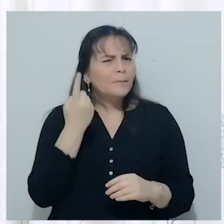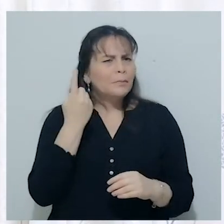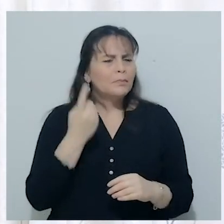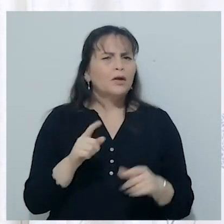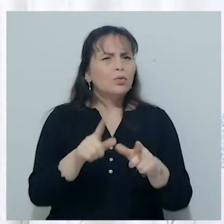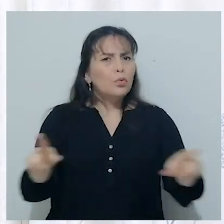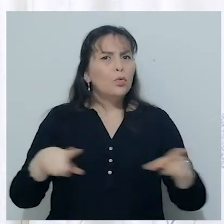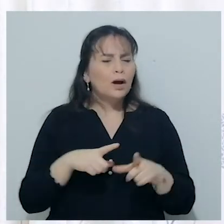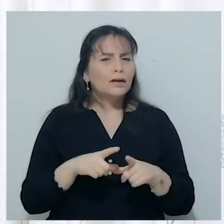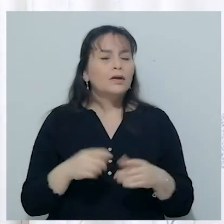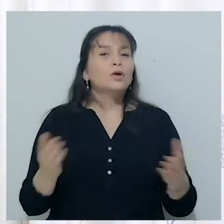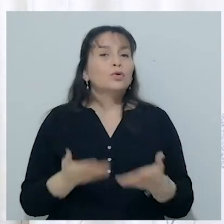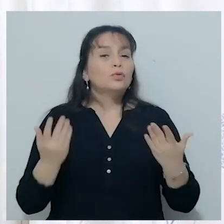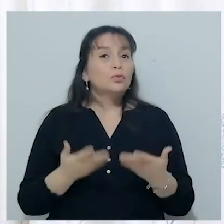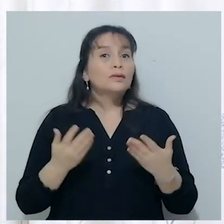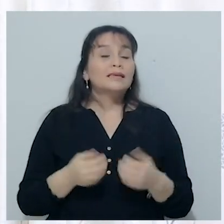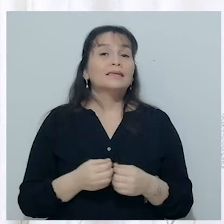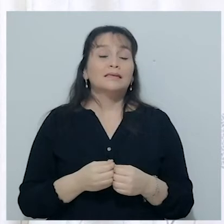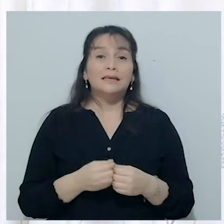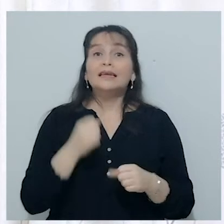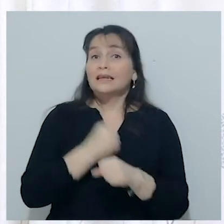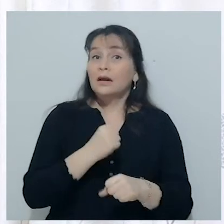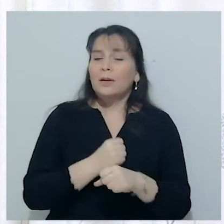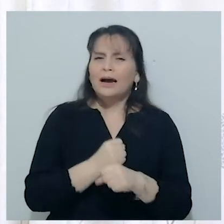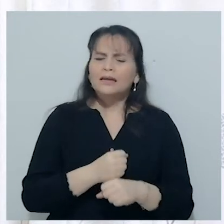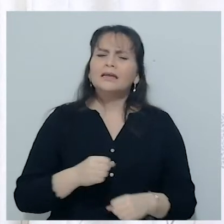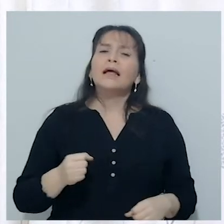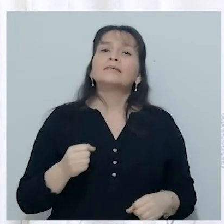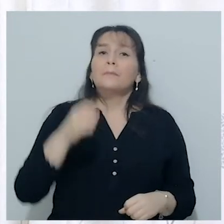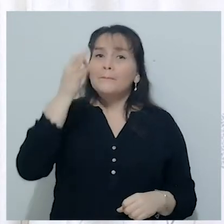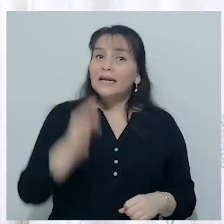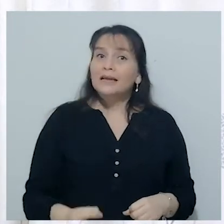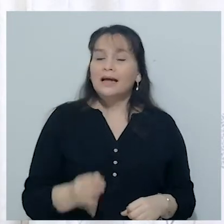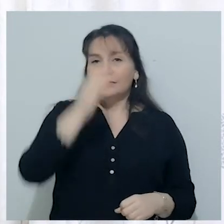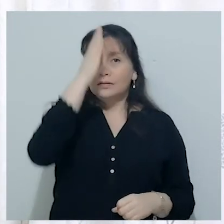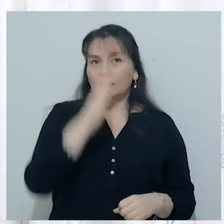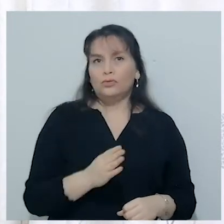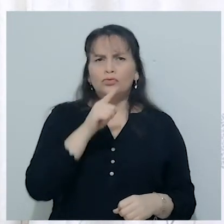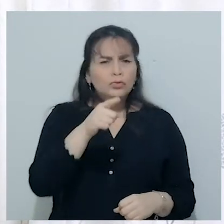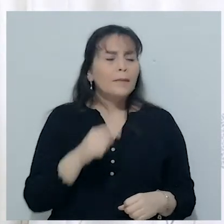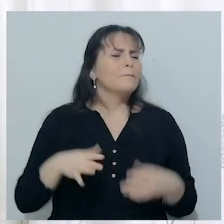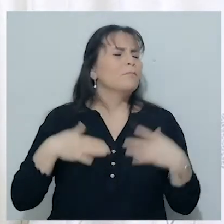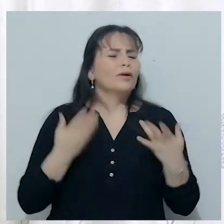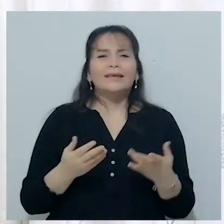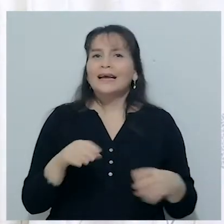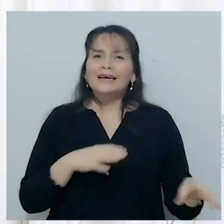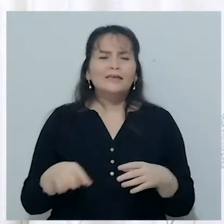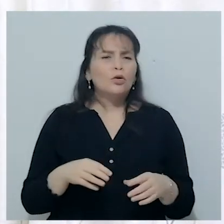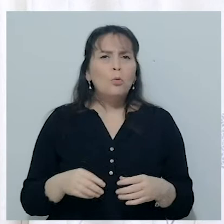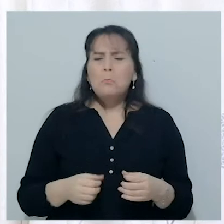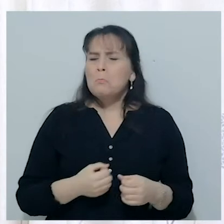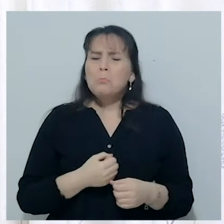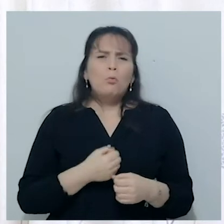hogar. Este es el primer espacio donde se ha de plasmar las primeras impresiones de las verdades de